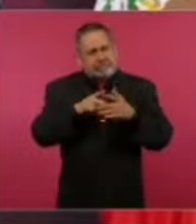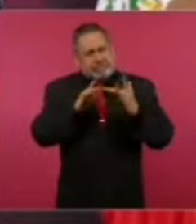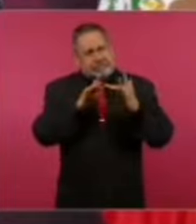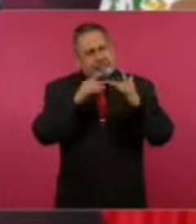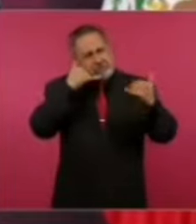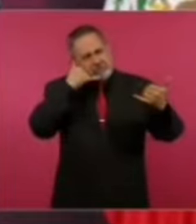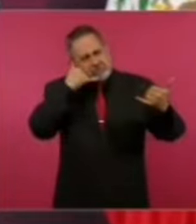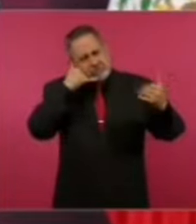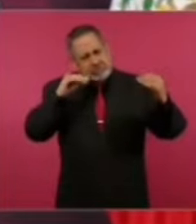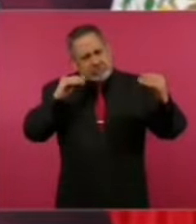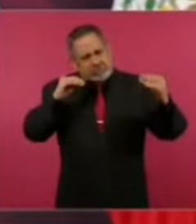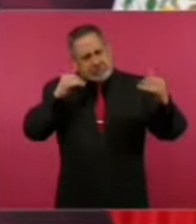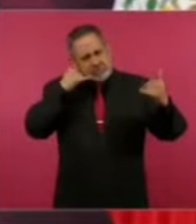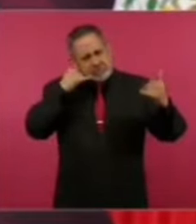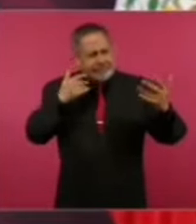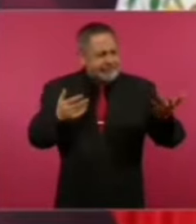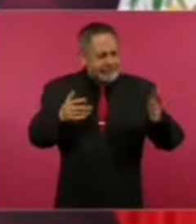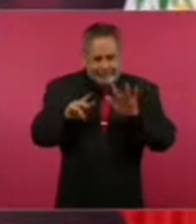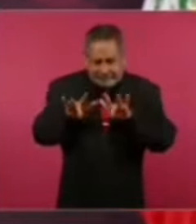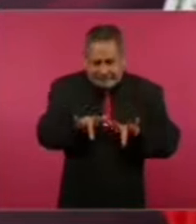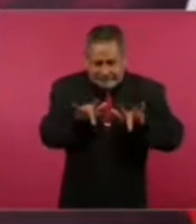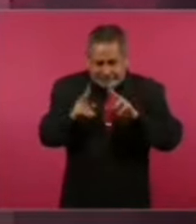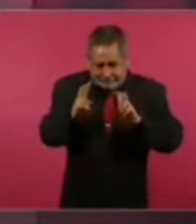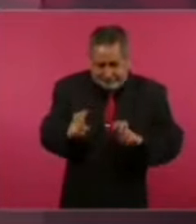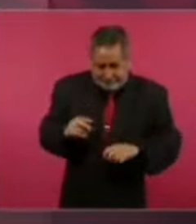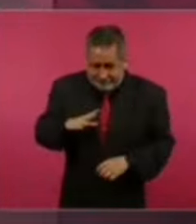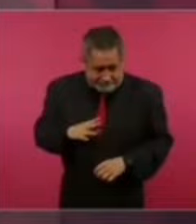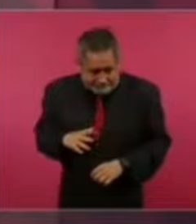¿no? ¿Y qué? ¿No graban?